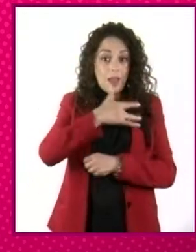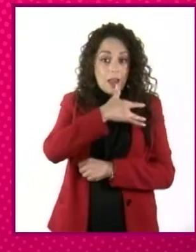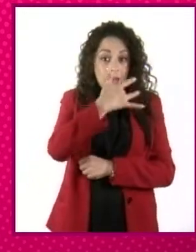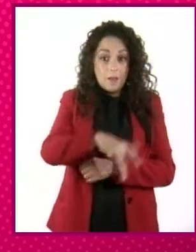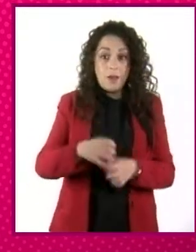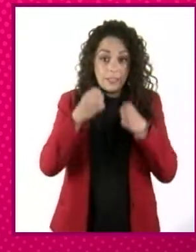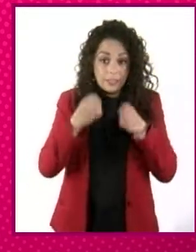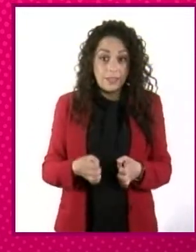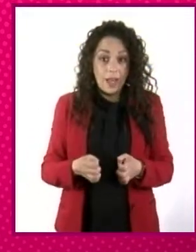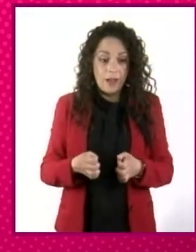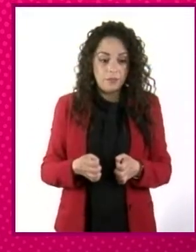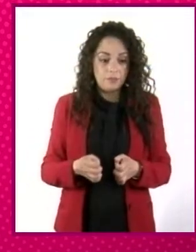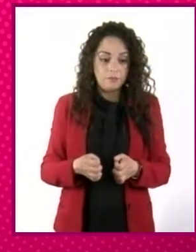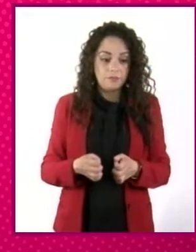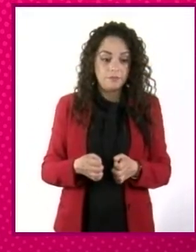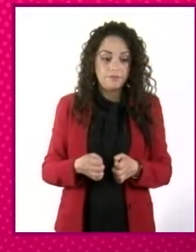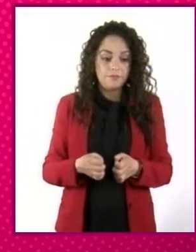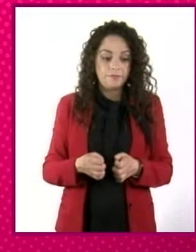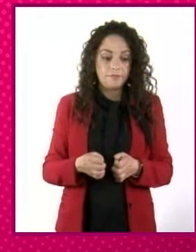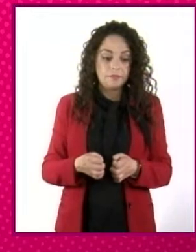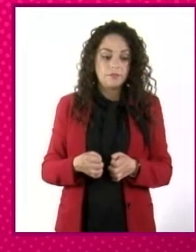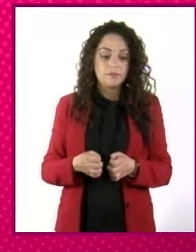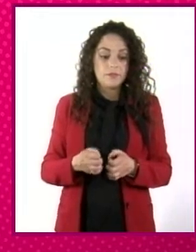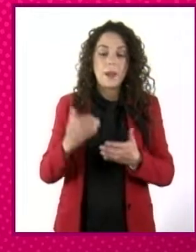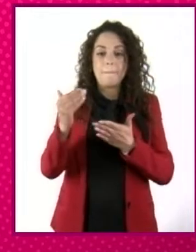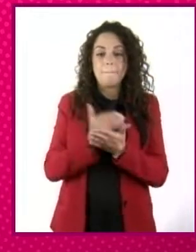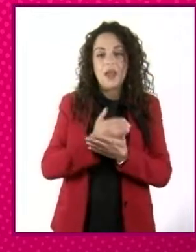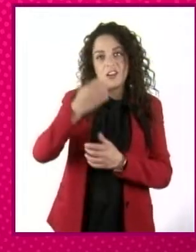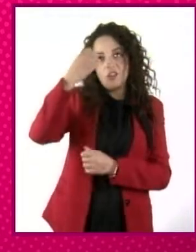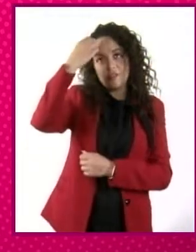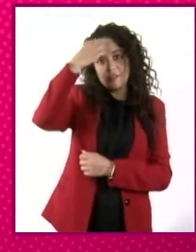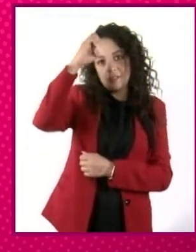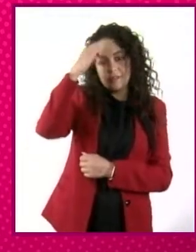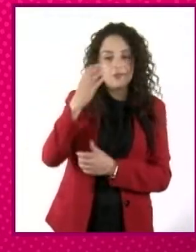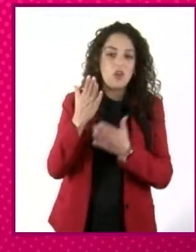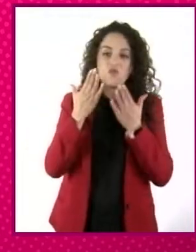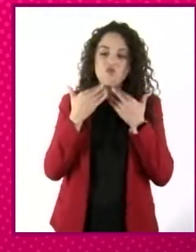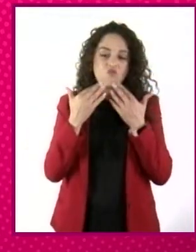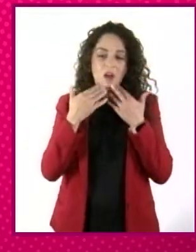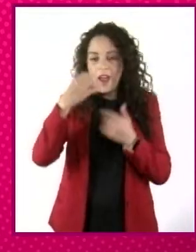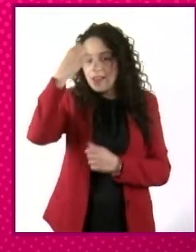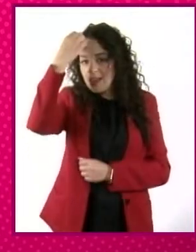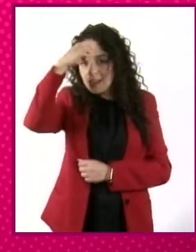hace probablemente teniendo muchas menos experiencias. Y por eso también es importante